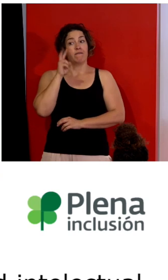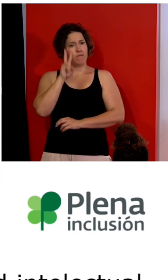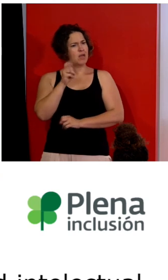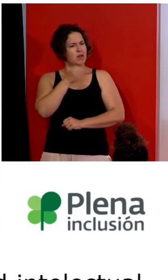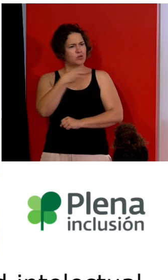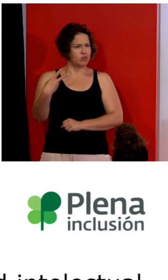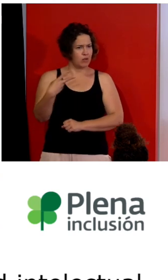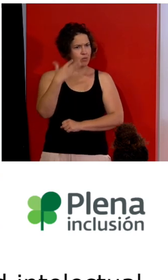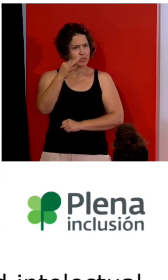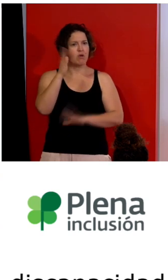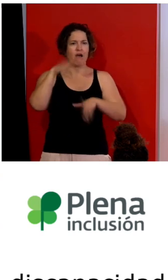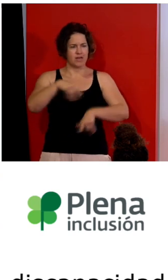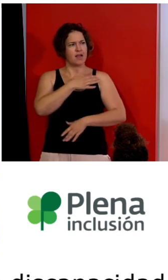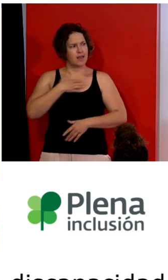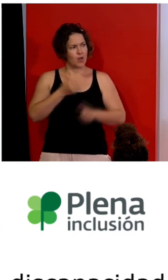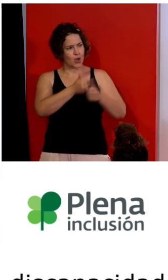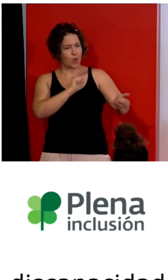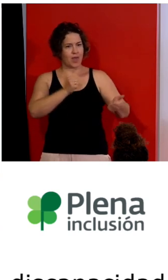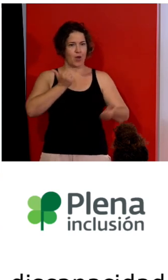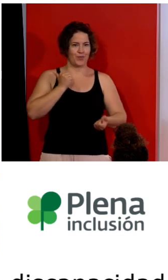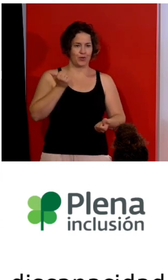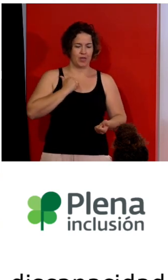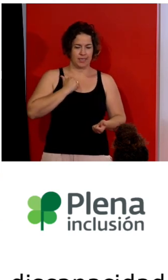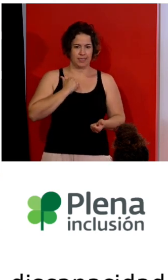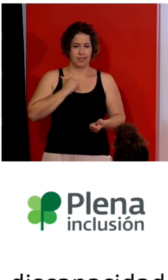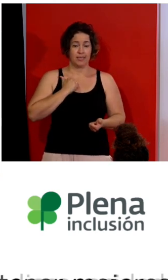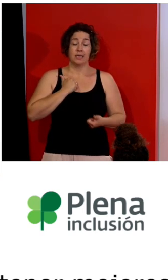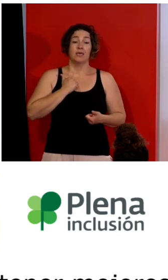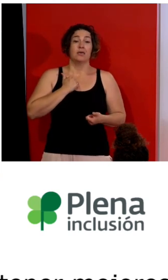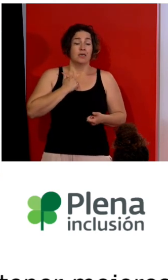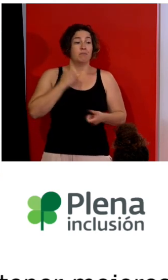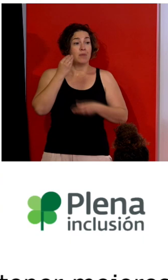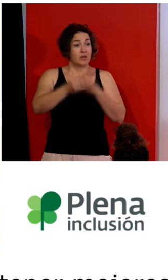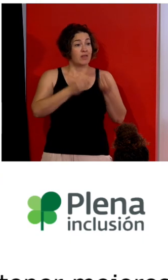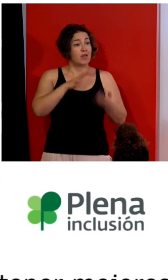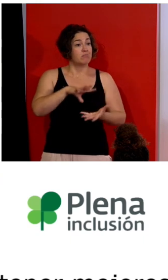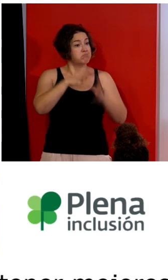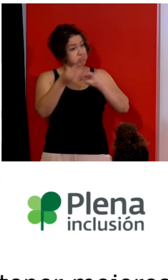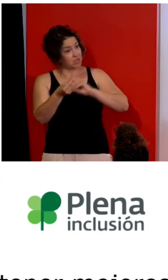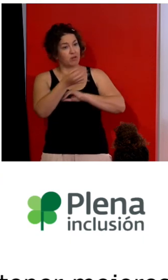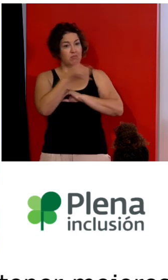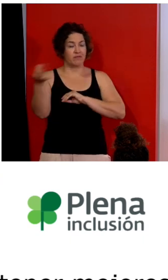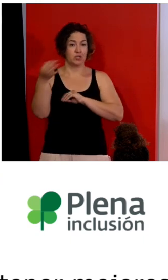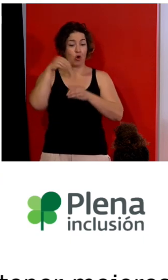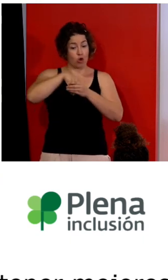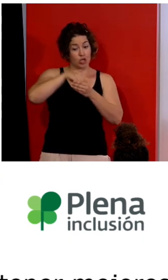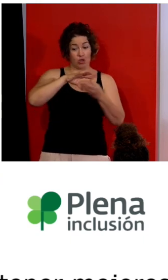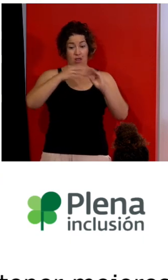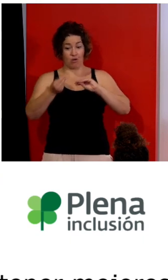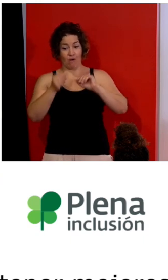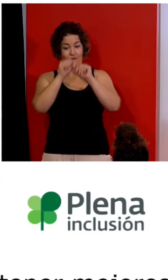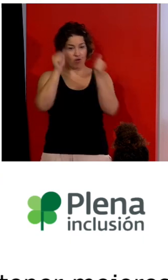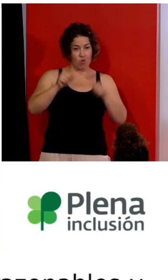quieren tener mejores oportunidades. Exploremos ajustes razonables y fórmulas, adaptaciones de contenido,